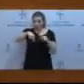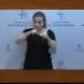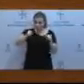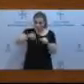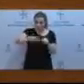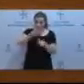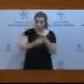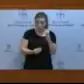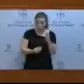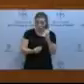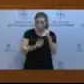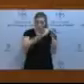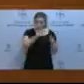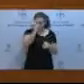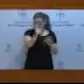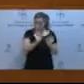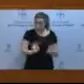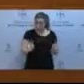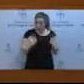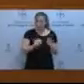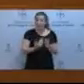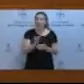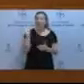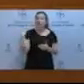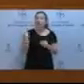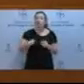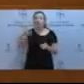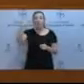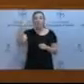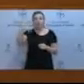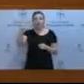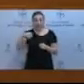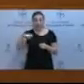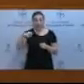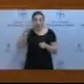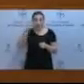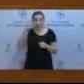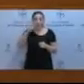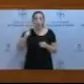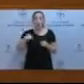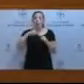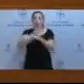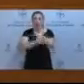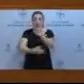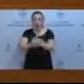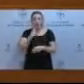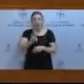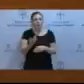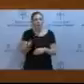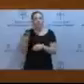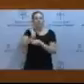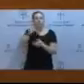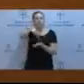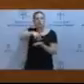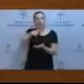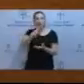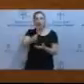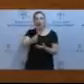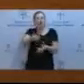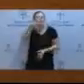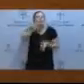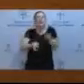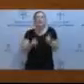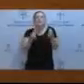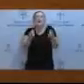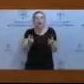eso? El otro día lo decía el presidente de la Asociación Maestros Capacitados, que se preguntaba públicamente y decía, ¿para qué está la justicia?